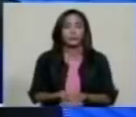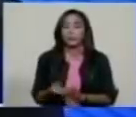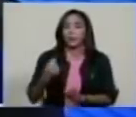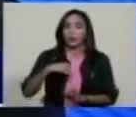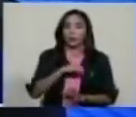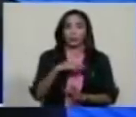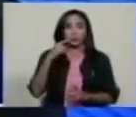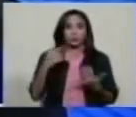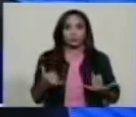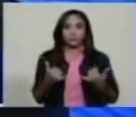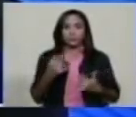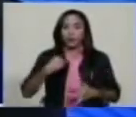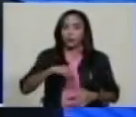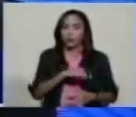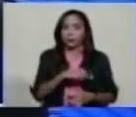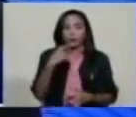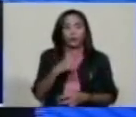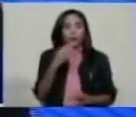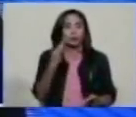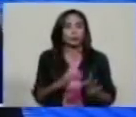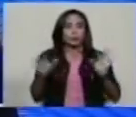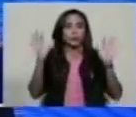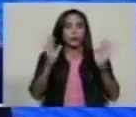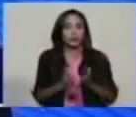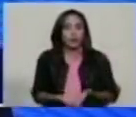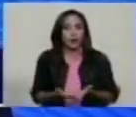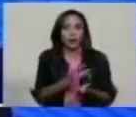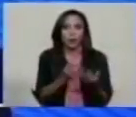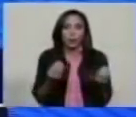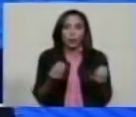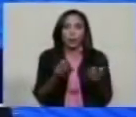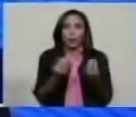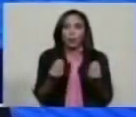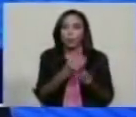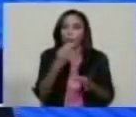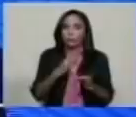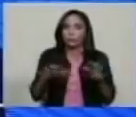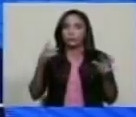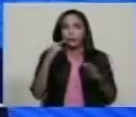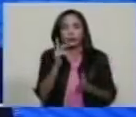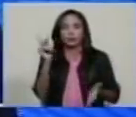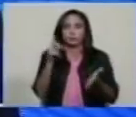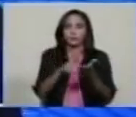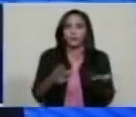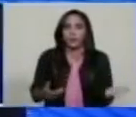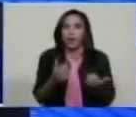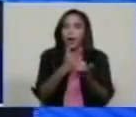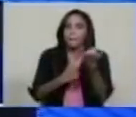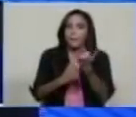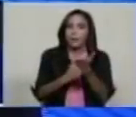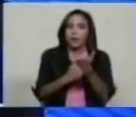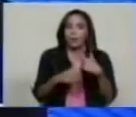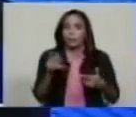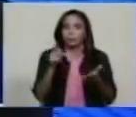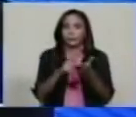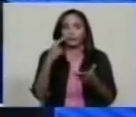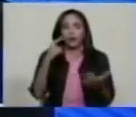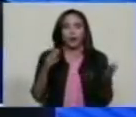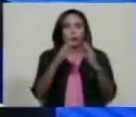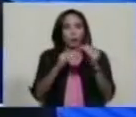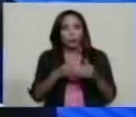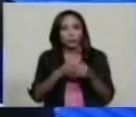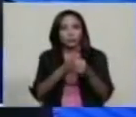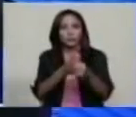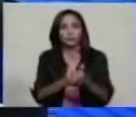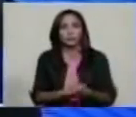manera, tenemos que agradecer lo afortunados que somos en ese sentido, que hemos formado parte o somos ahora parte de esa franja de la Ruta de la